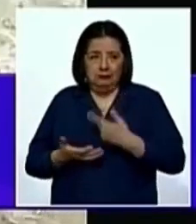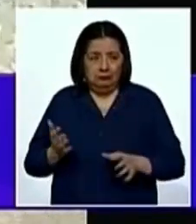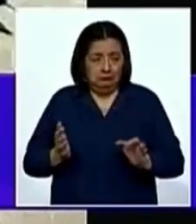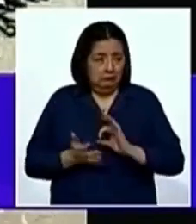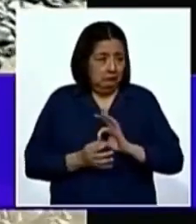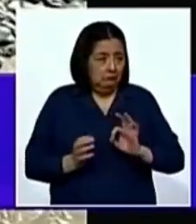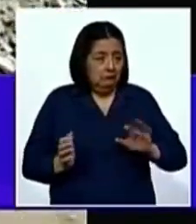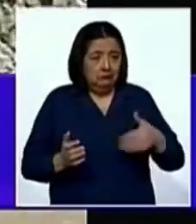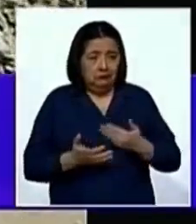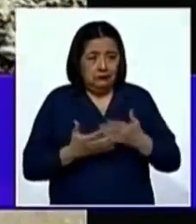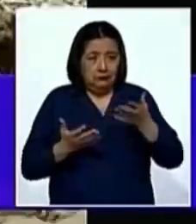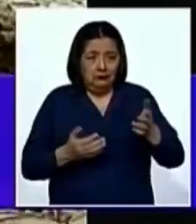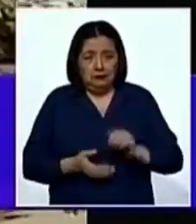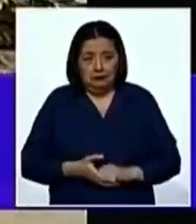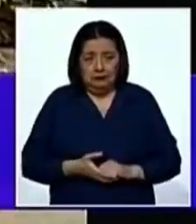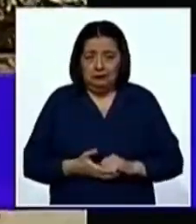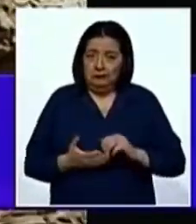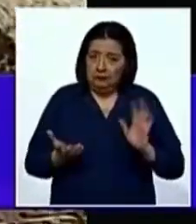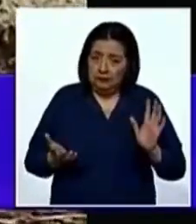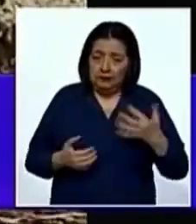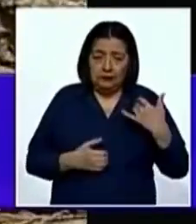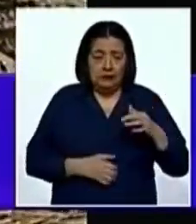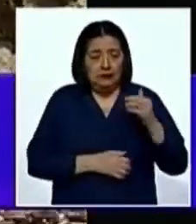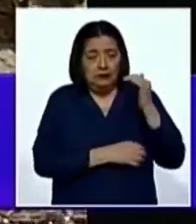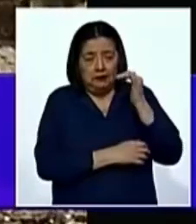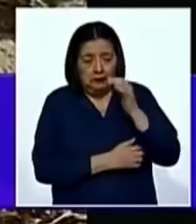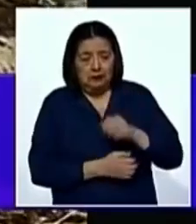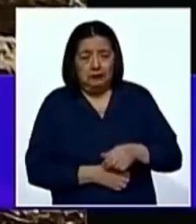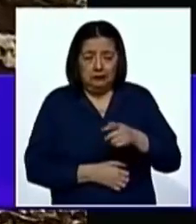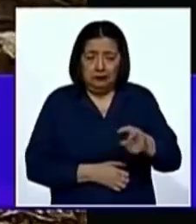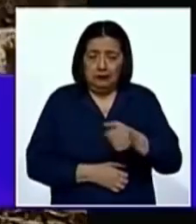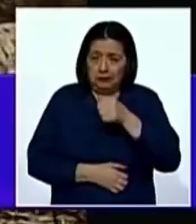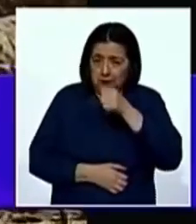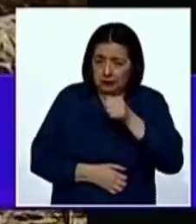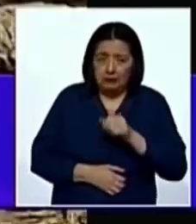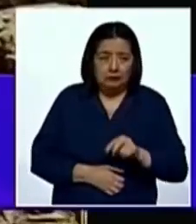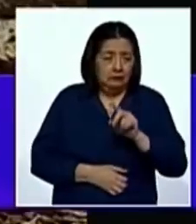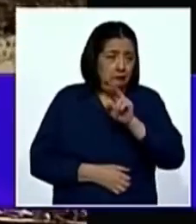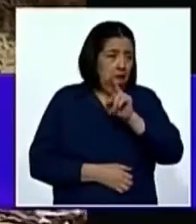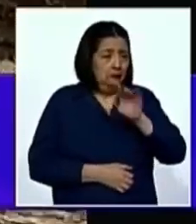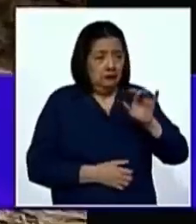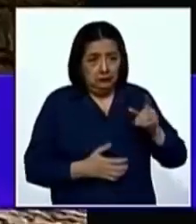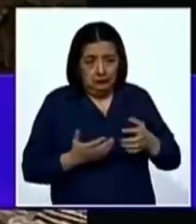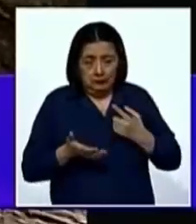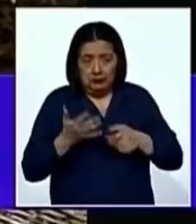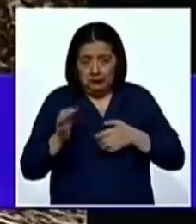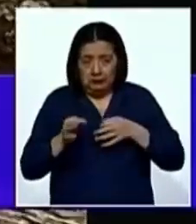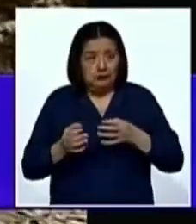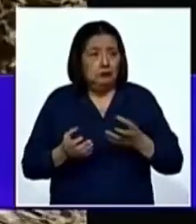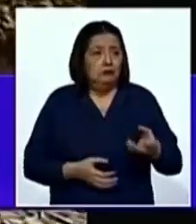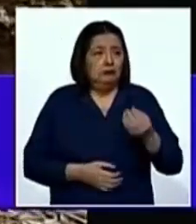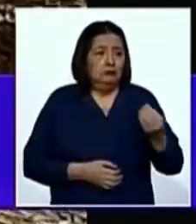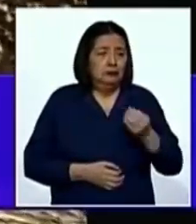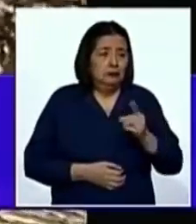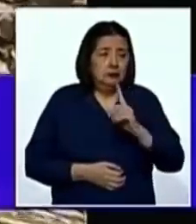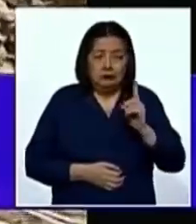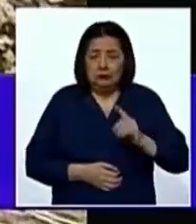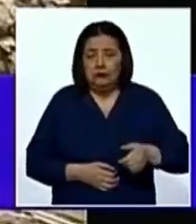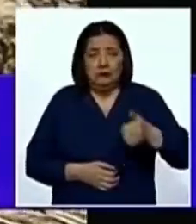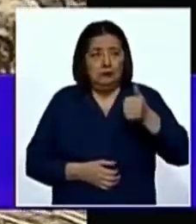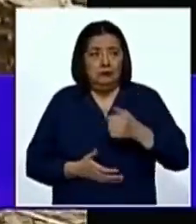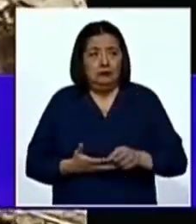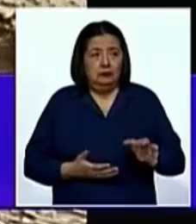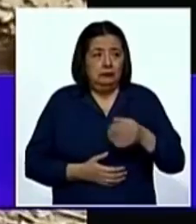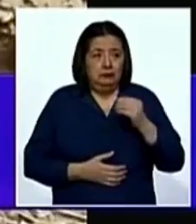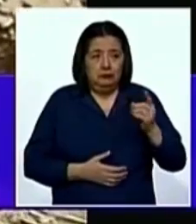hasta el momento no llegan. Si está la prensa, si está Vladimir dando cuenta de lo que sucede, ¿por qué no se entera la autoridad? ¿Por